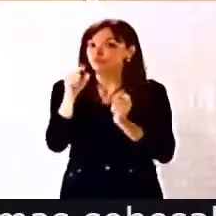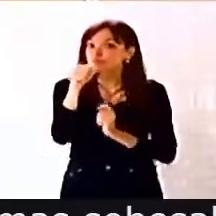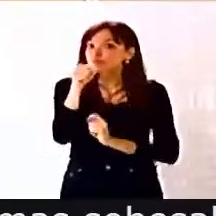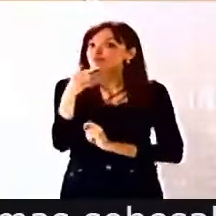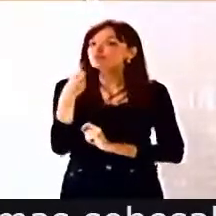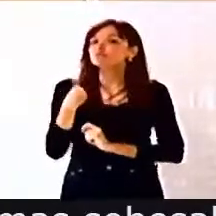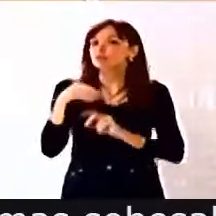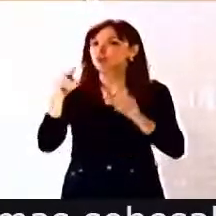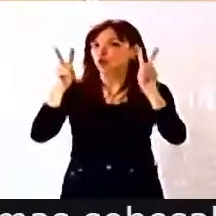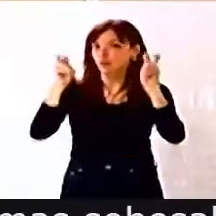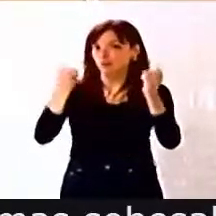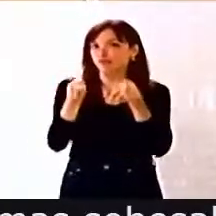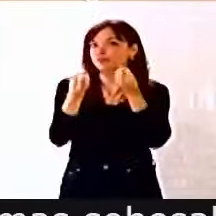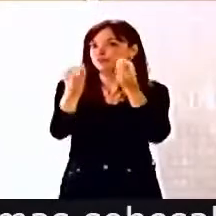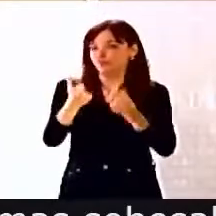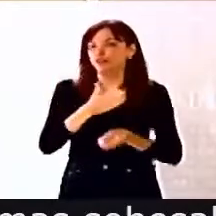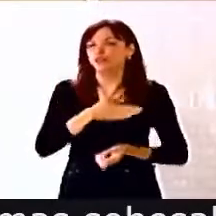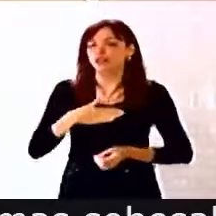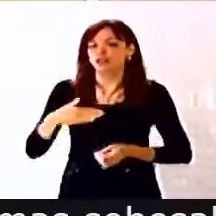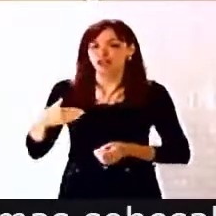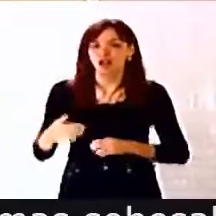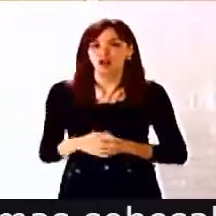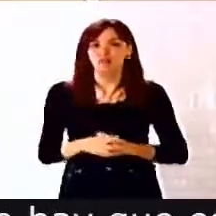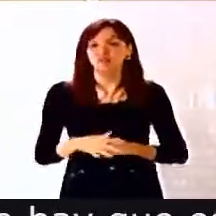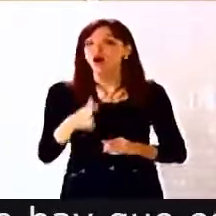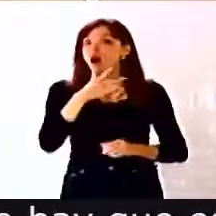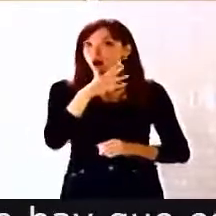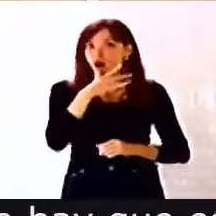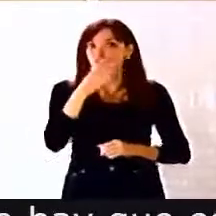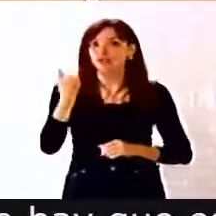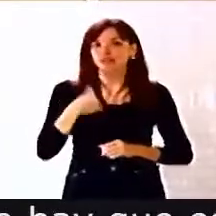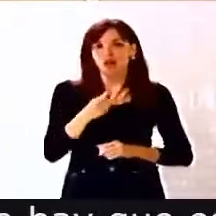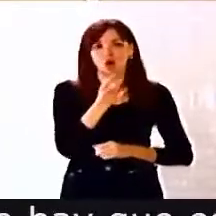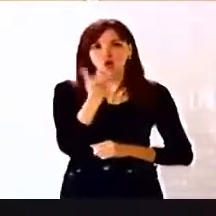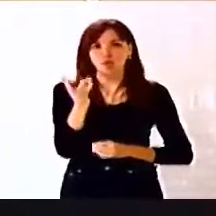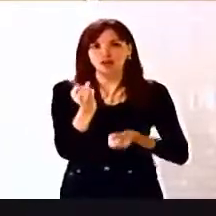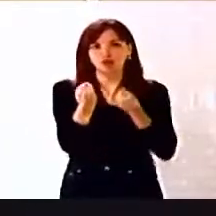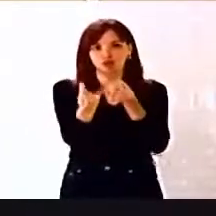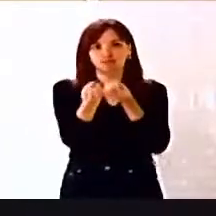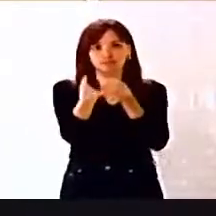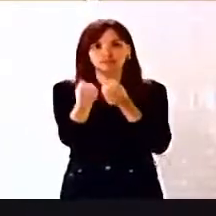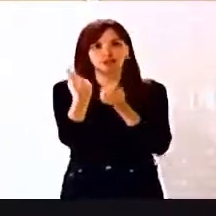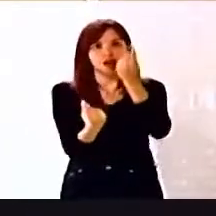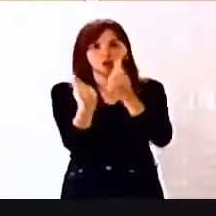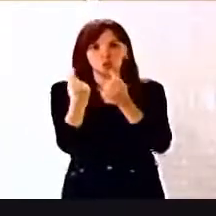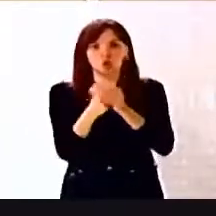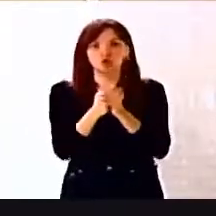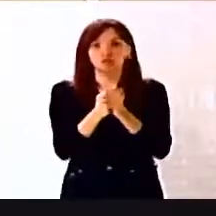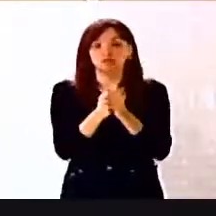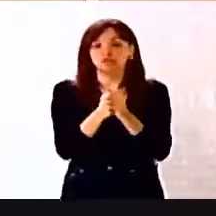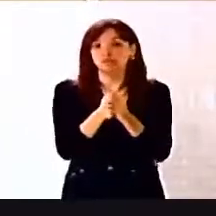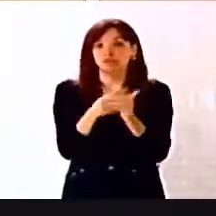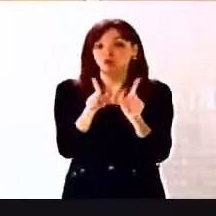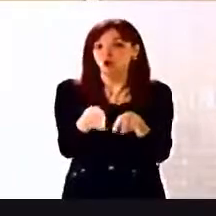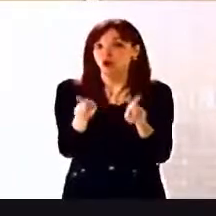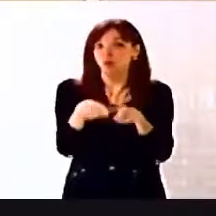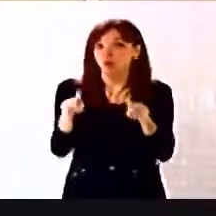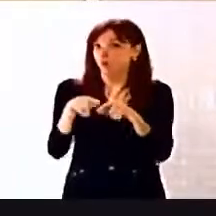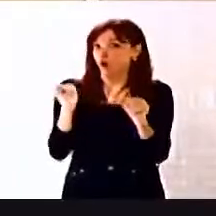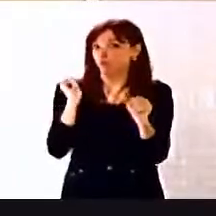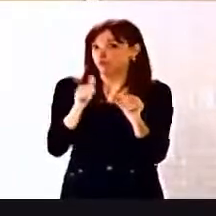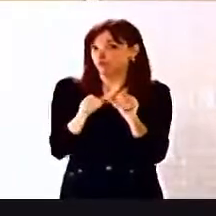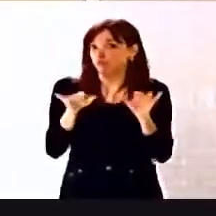las cuestiones que les quería avanzar y ahora le daré algunos datos. No obstante, como siempre,